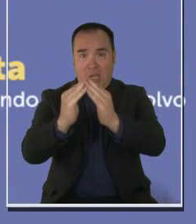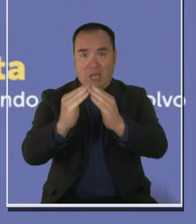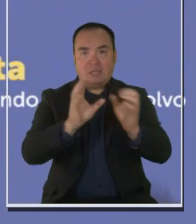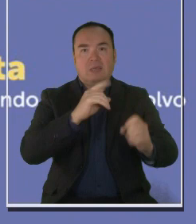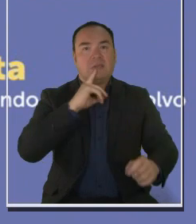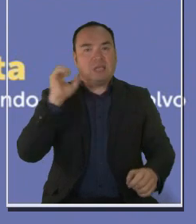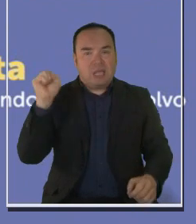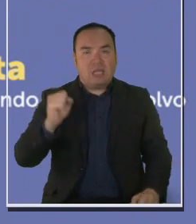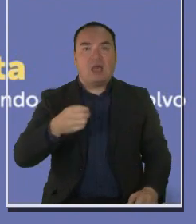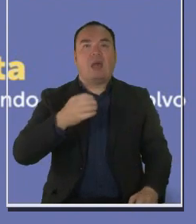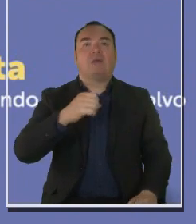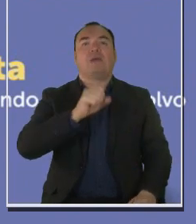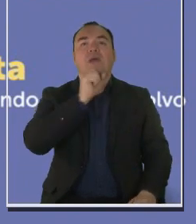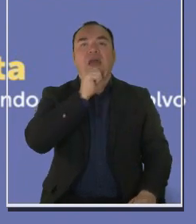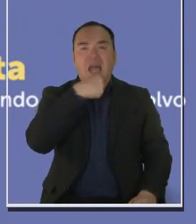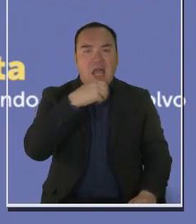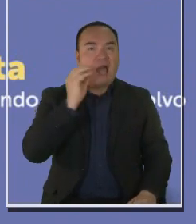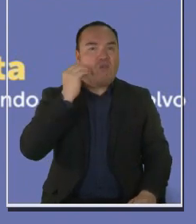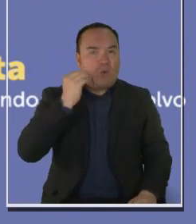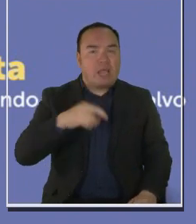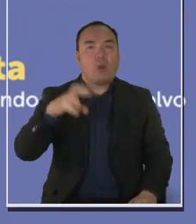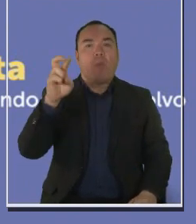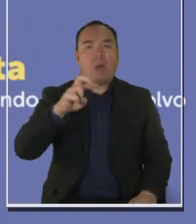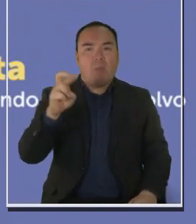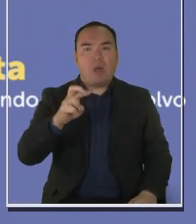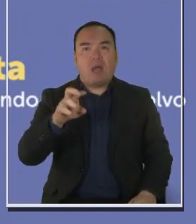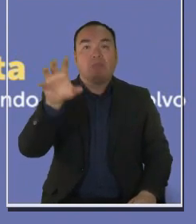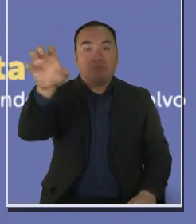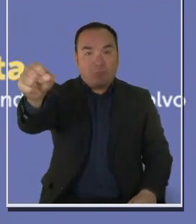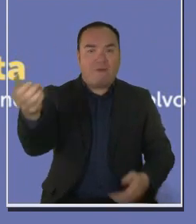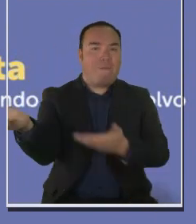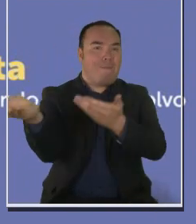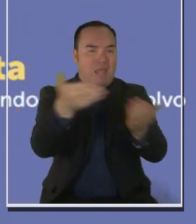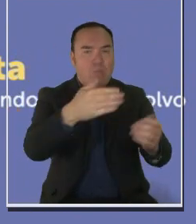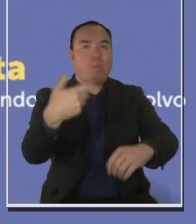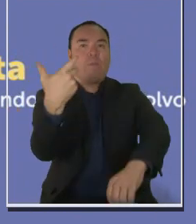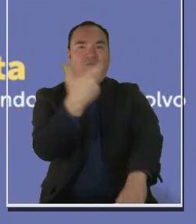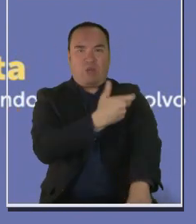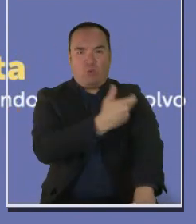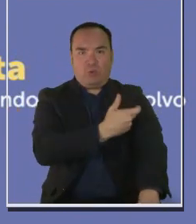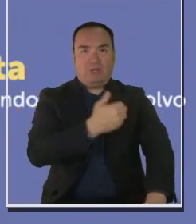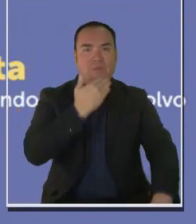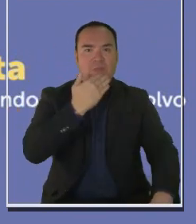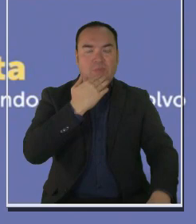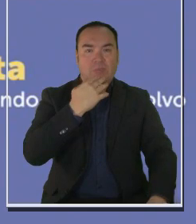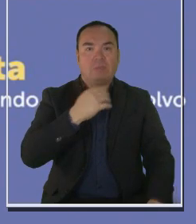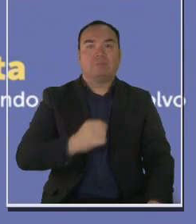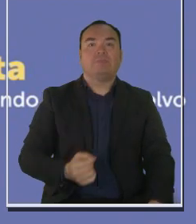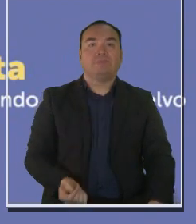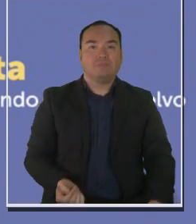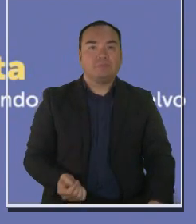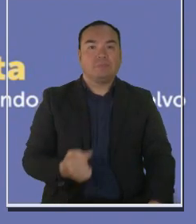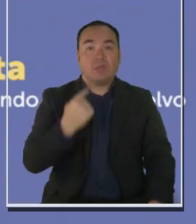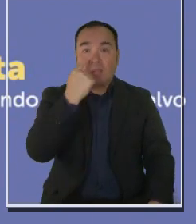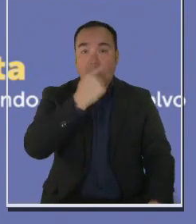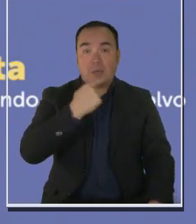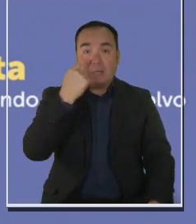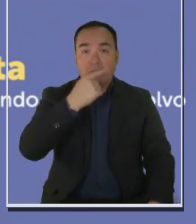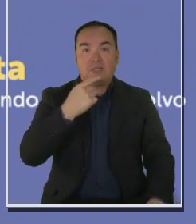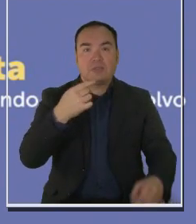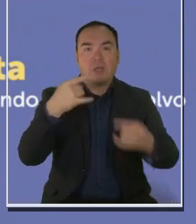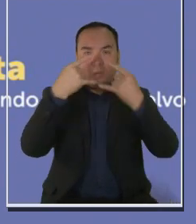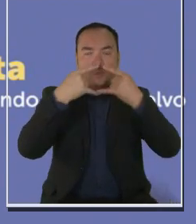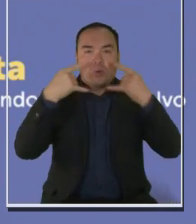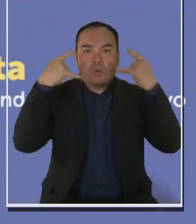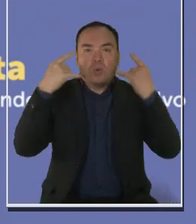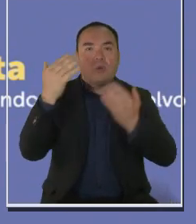tías, abuelos, papás, llévenlos y vacúnenlos. Cubrir la nariz para evitar que las gotitas